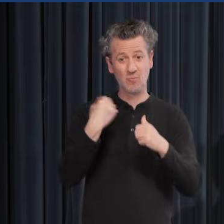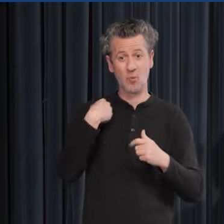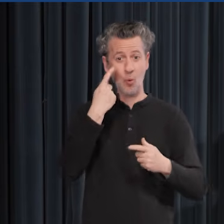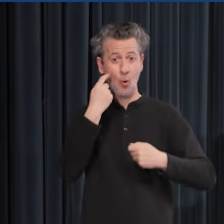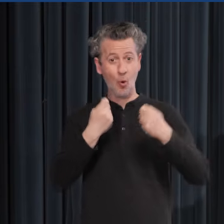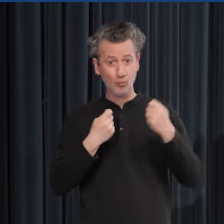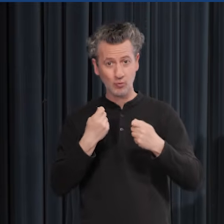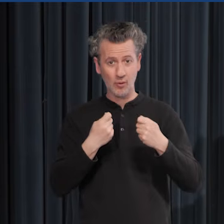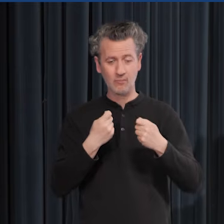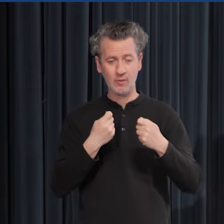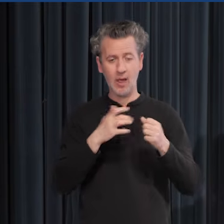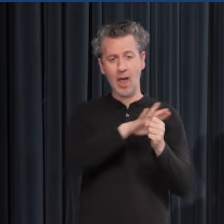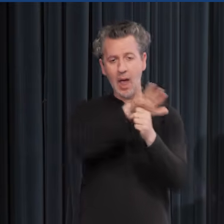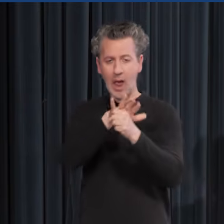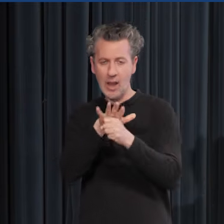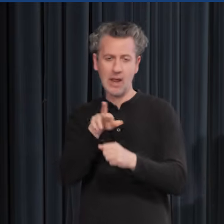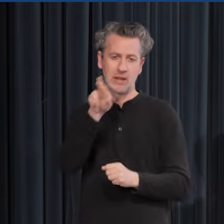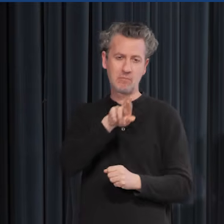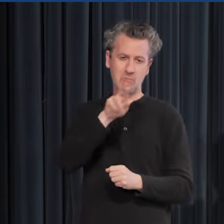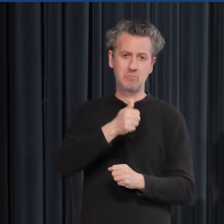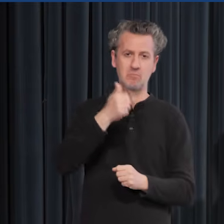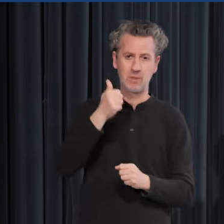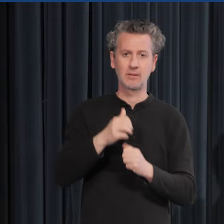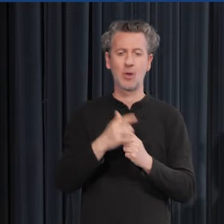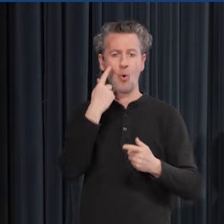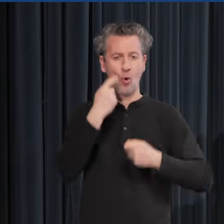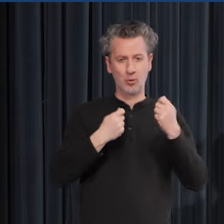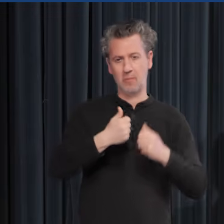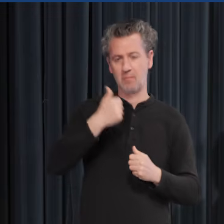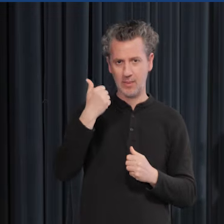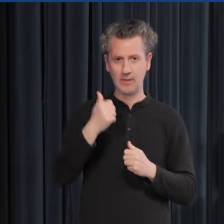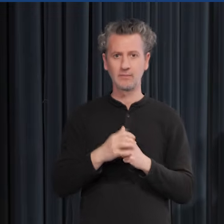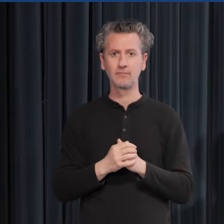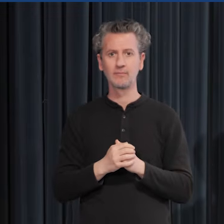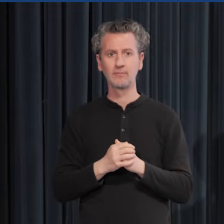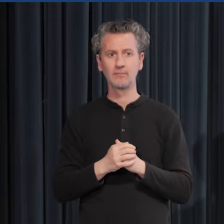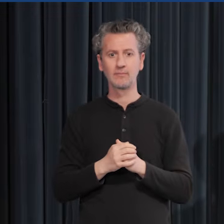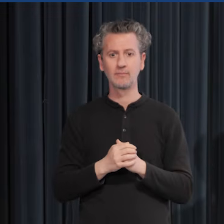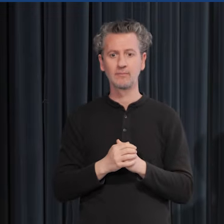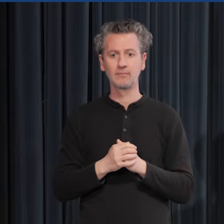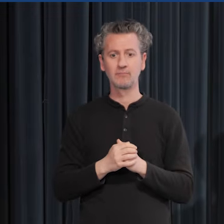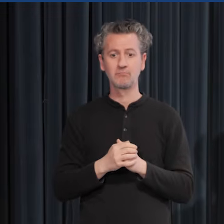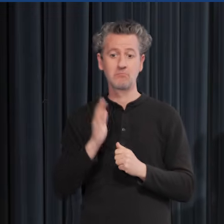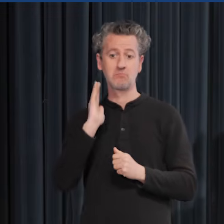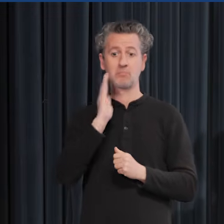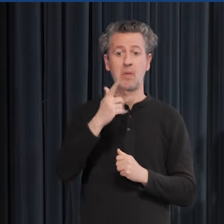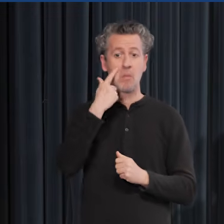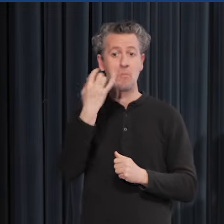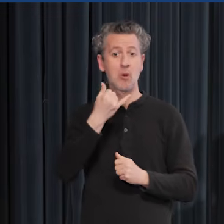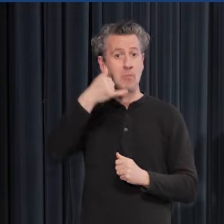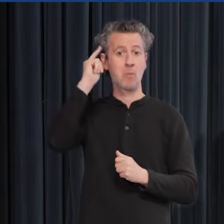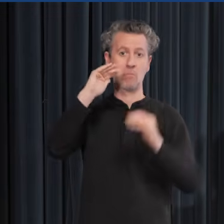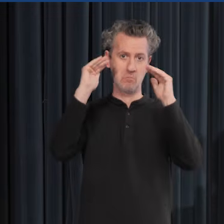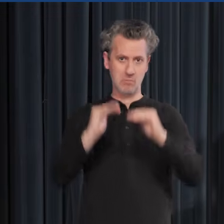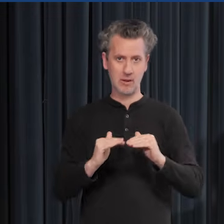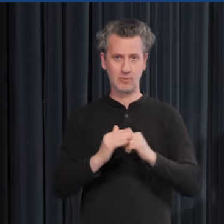control, pues tenemos tareas más repetibles, por lo tanto están más controladas y se reducen los riesgos. En cuanto a